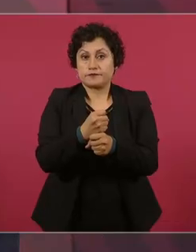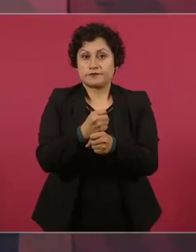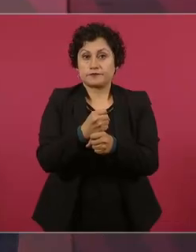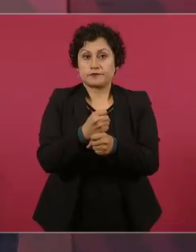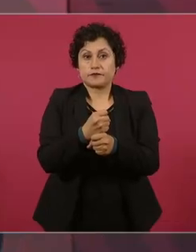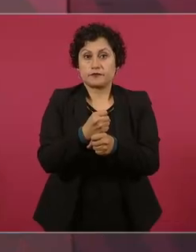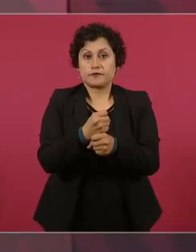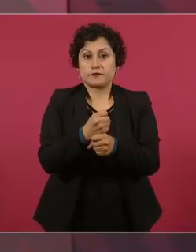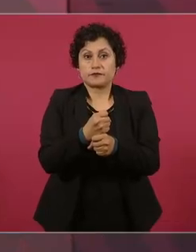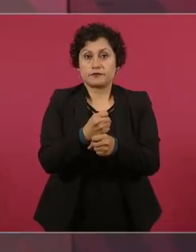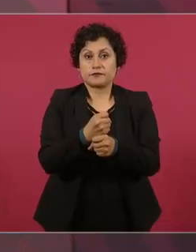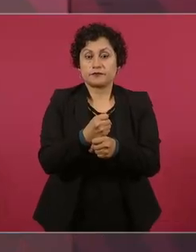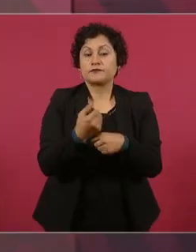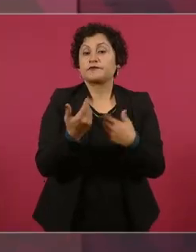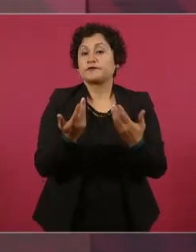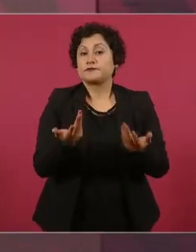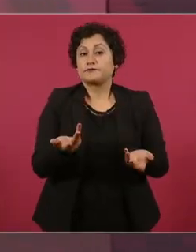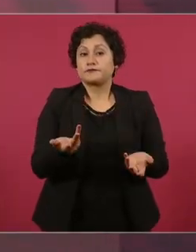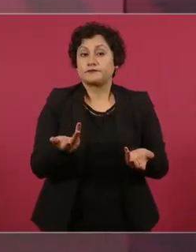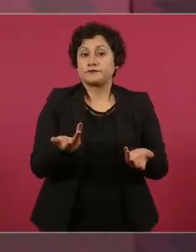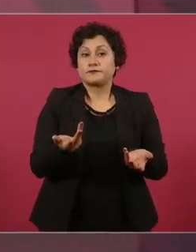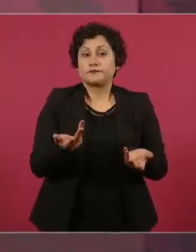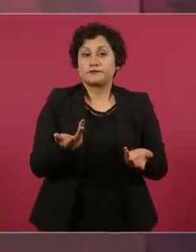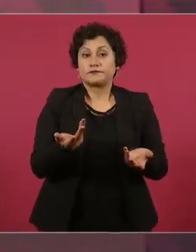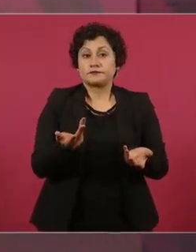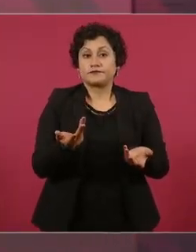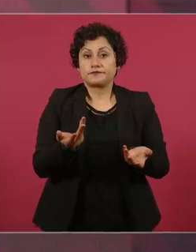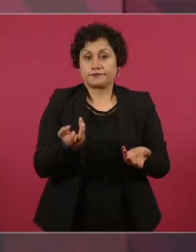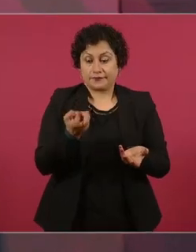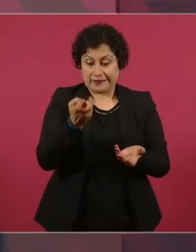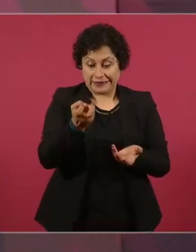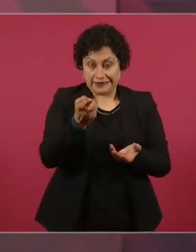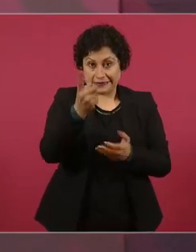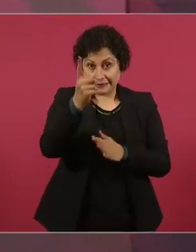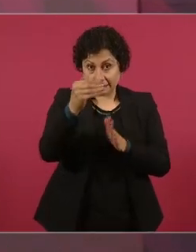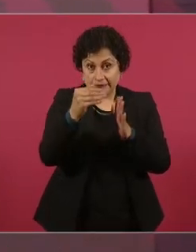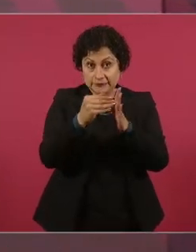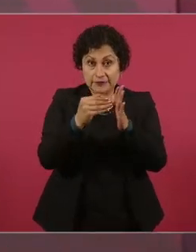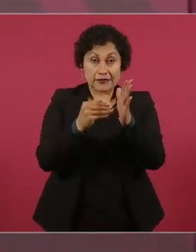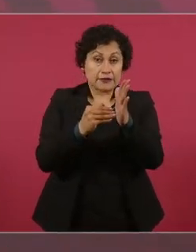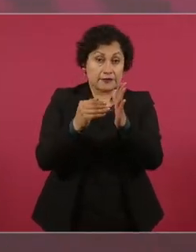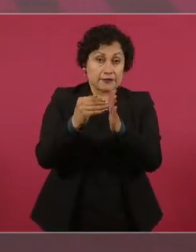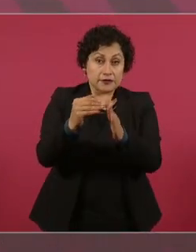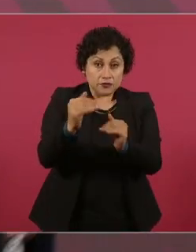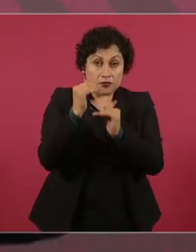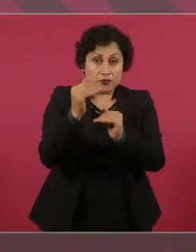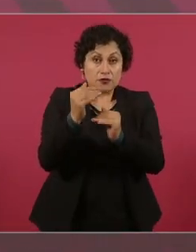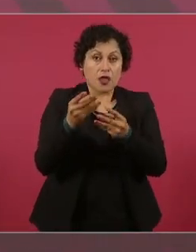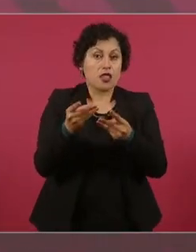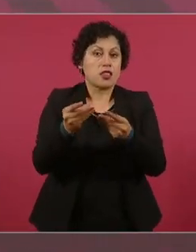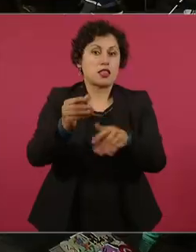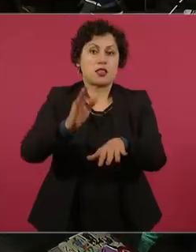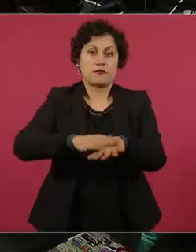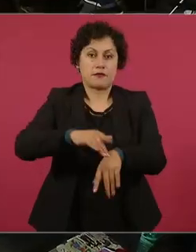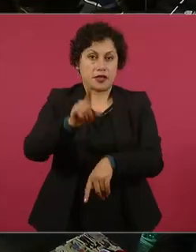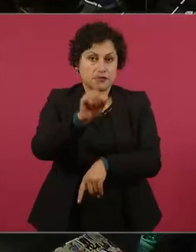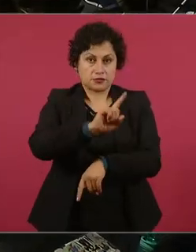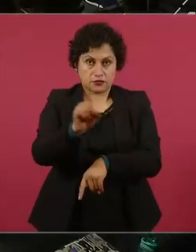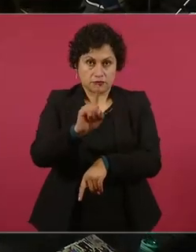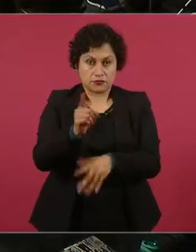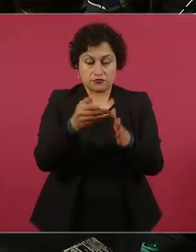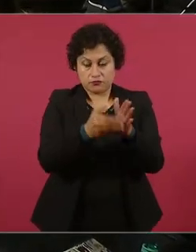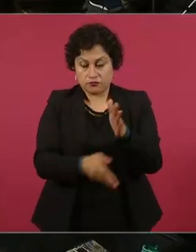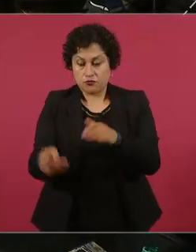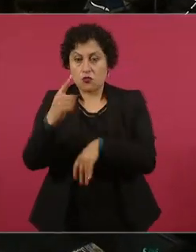quien puede cumplir que cueste los mil millones y que se haga un año es Marina o es